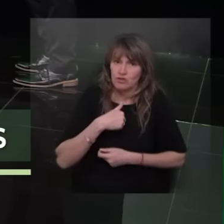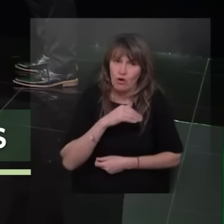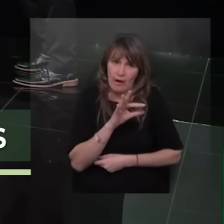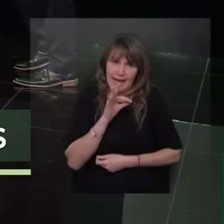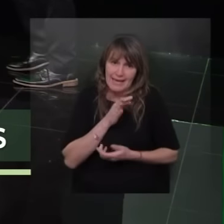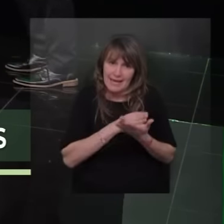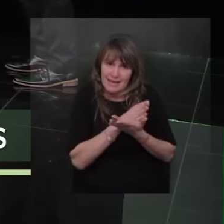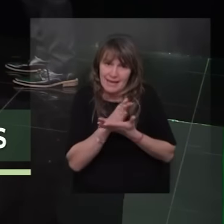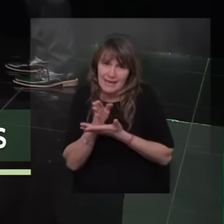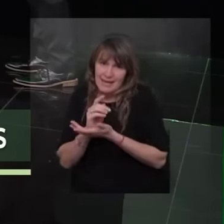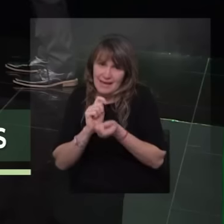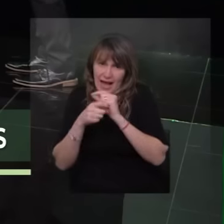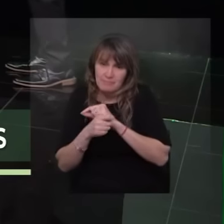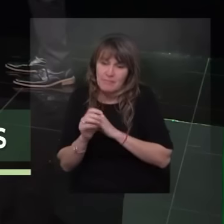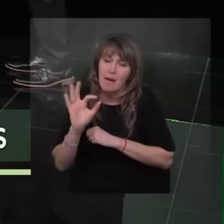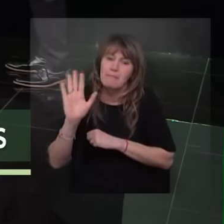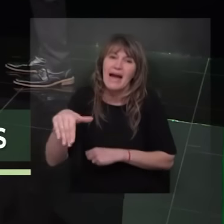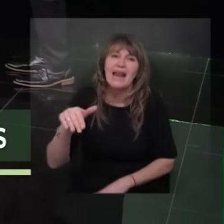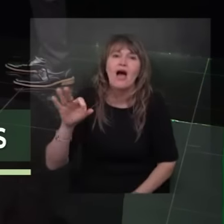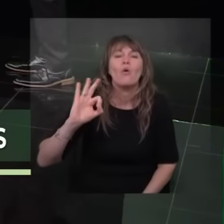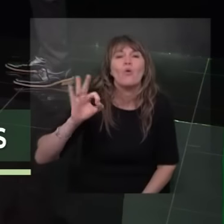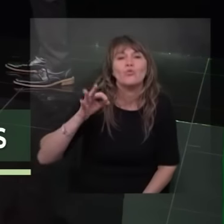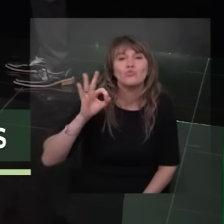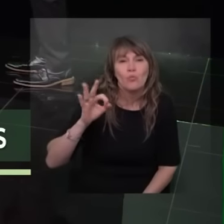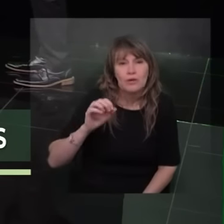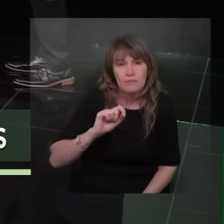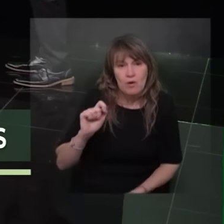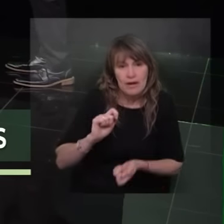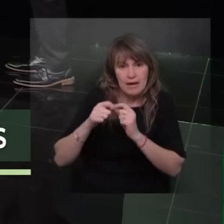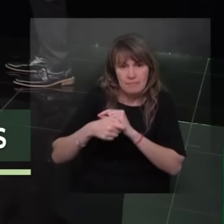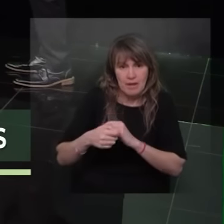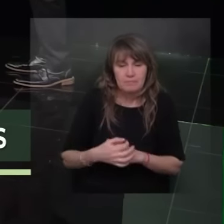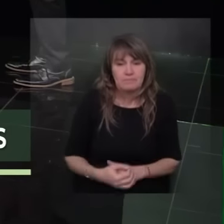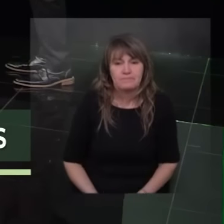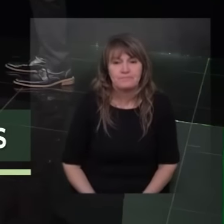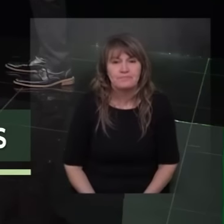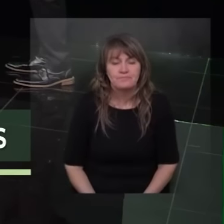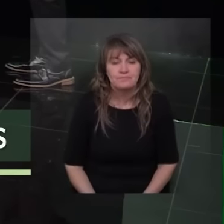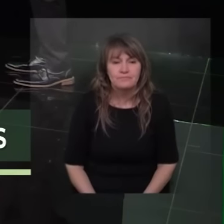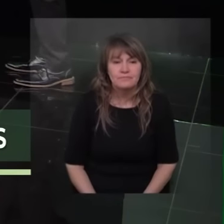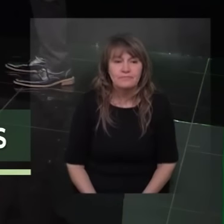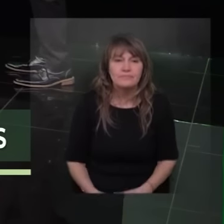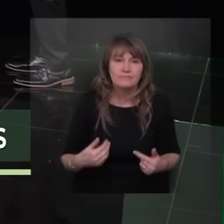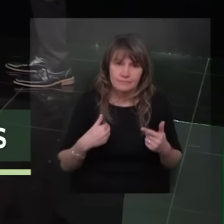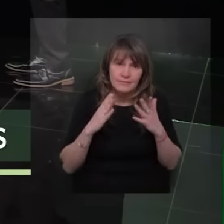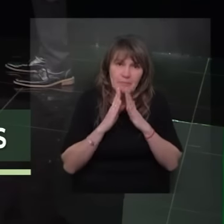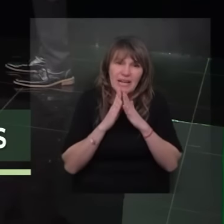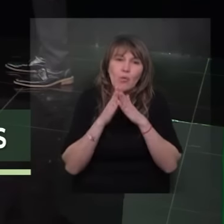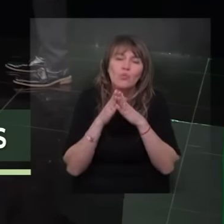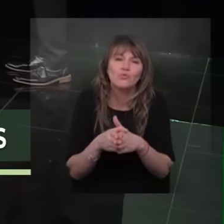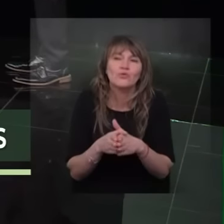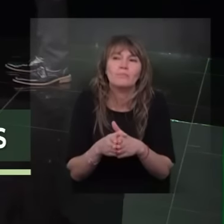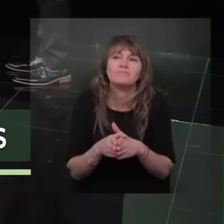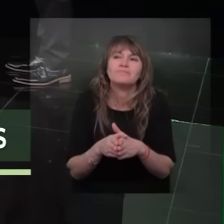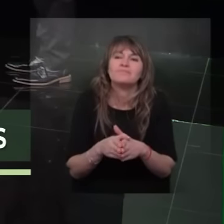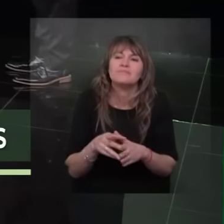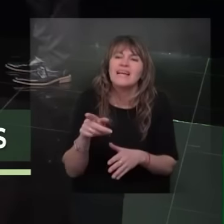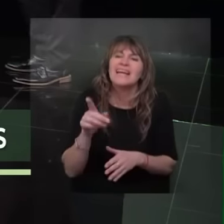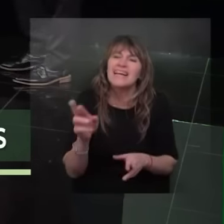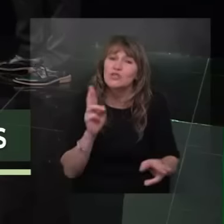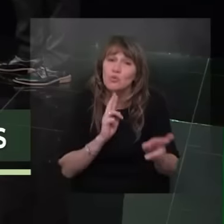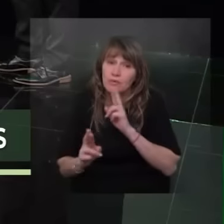nacionales de octubre Ahí está vamos a la próxima placa que acá tenemos relevado eso la consulta tenía que ver justamente si los